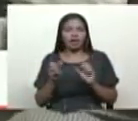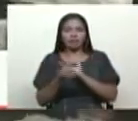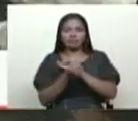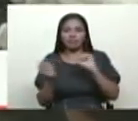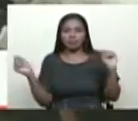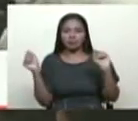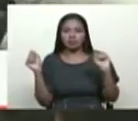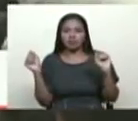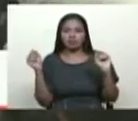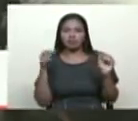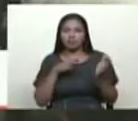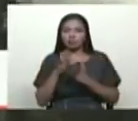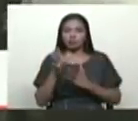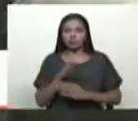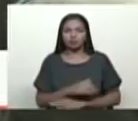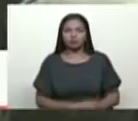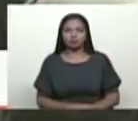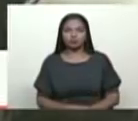independencia, de soberanía.